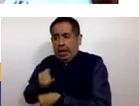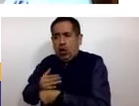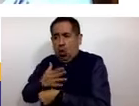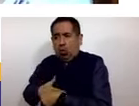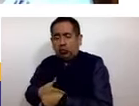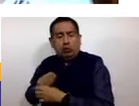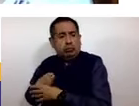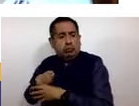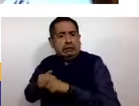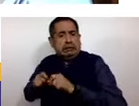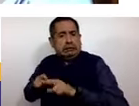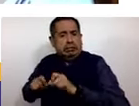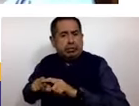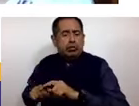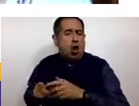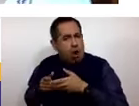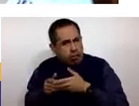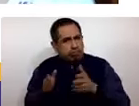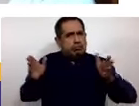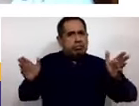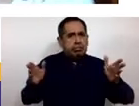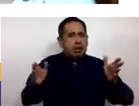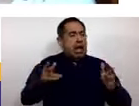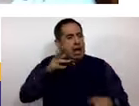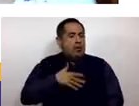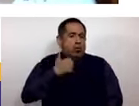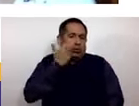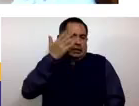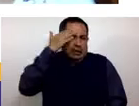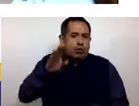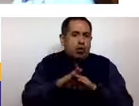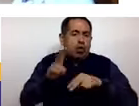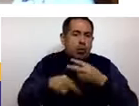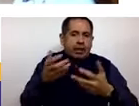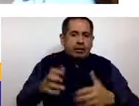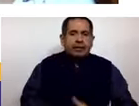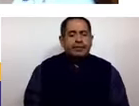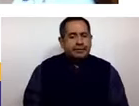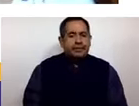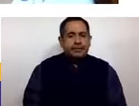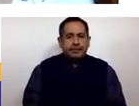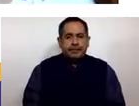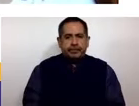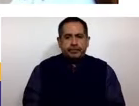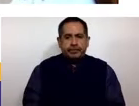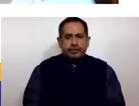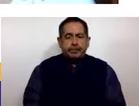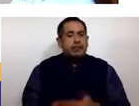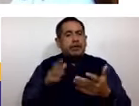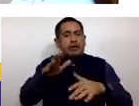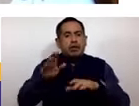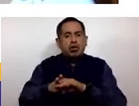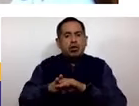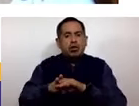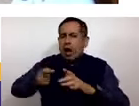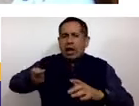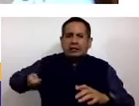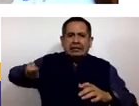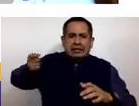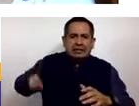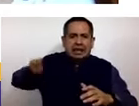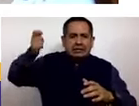muchísimo ver cómo se puede hacer, ¿no? Y a nivel emisión de sentencias,